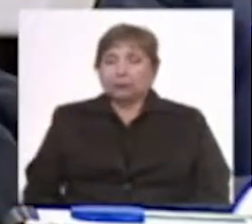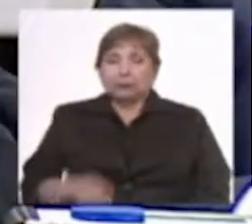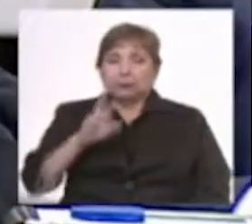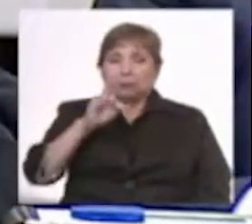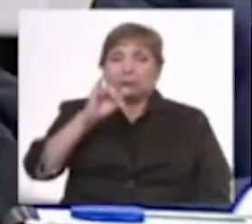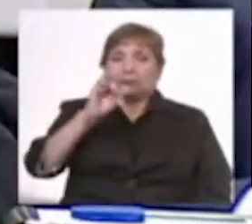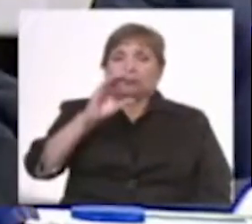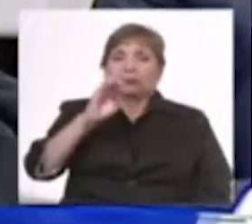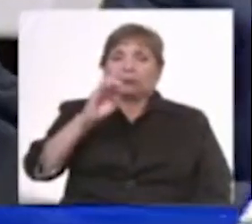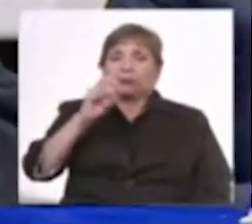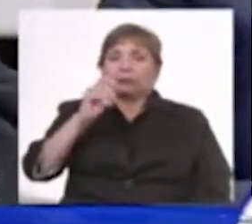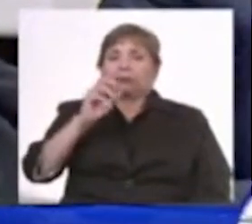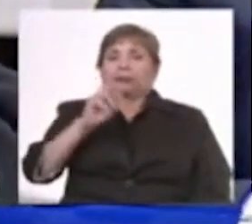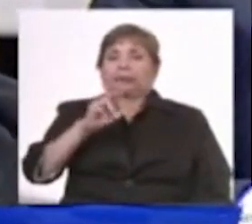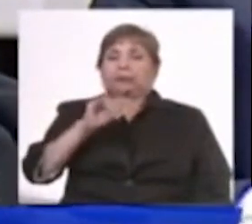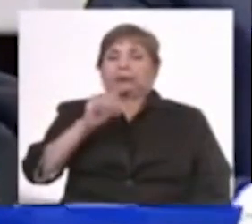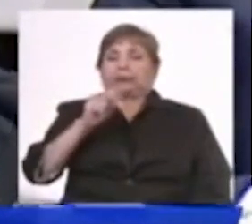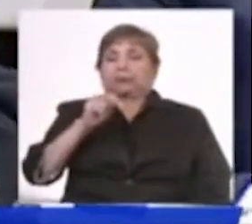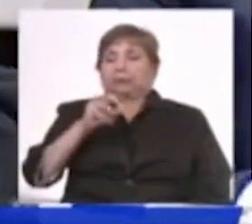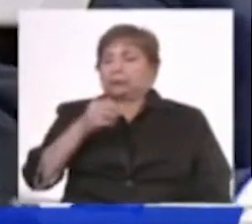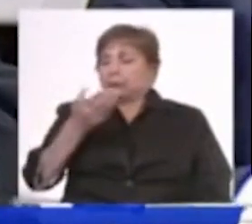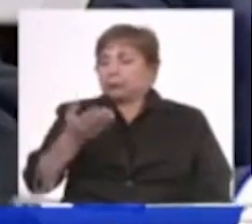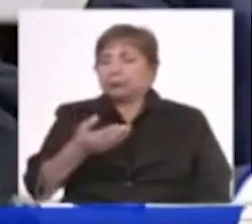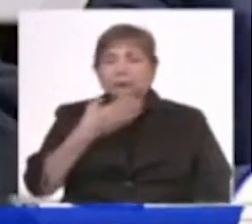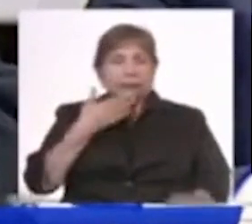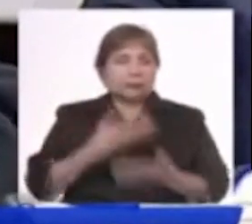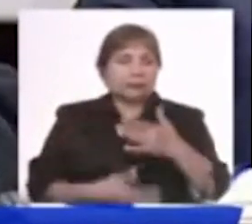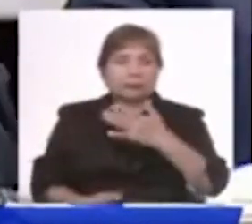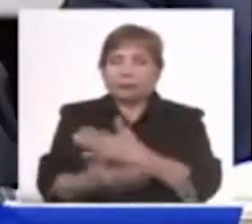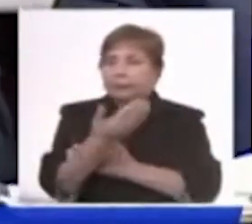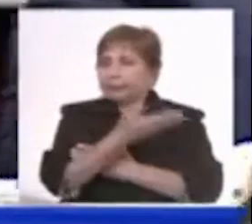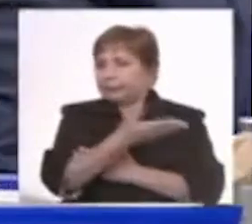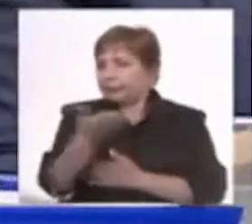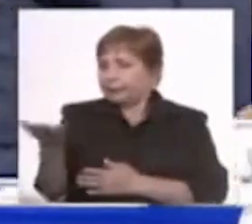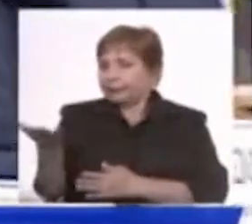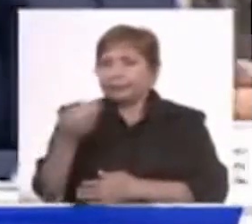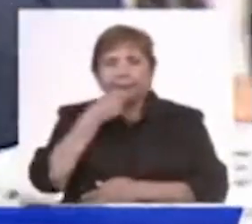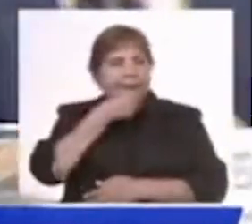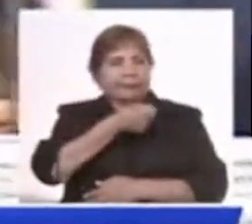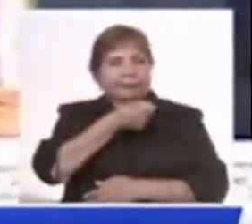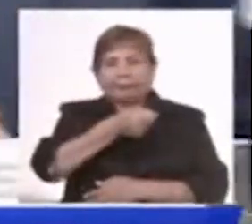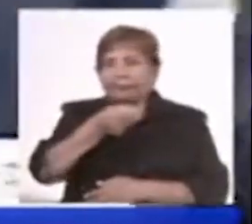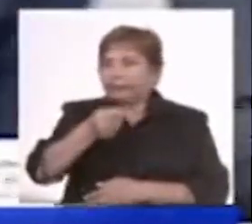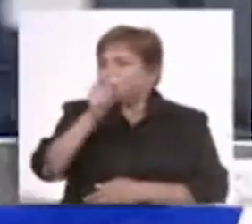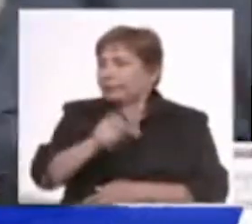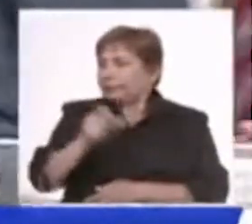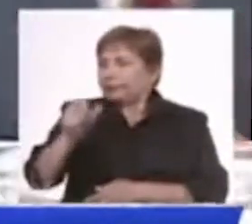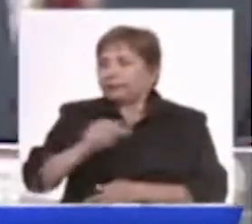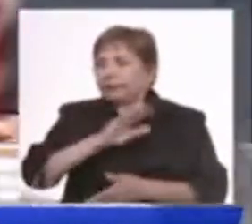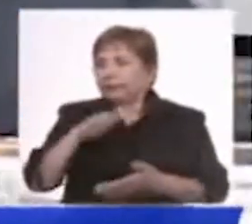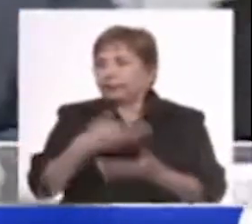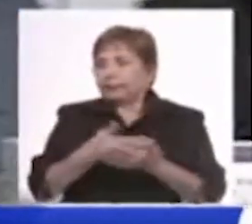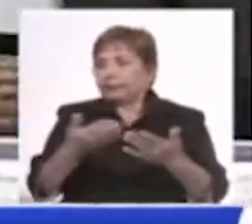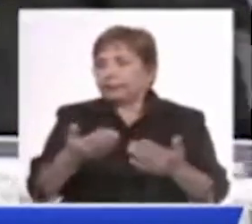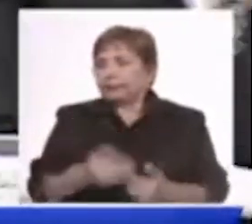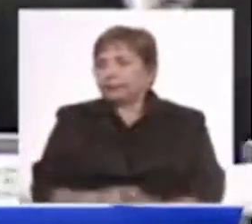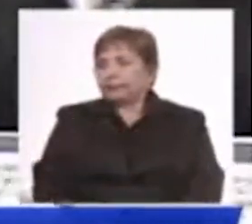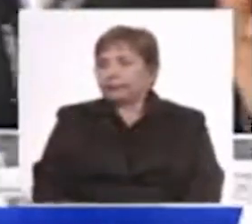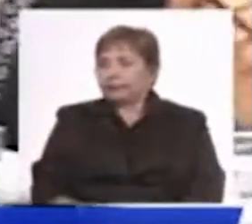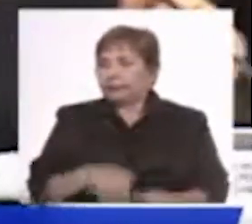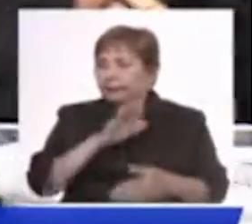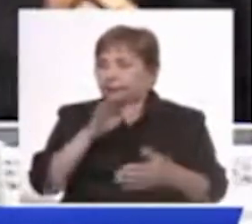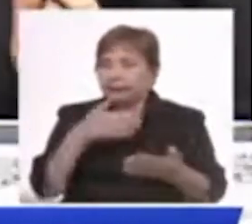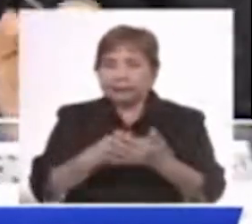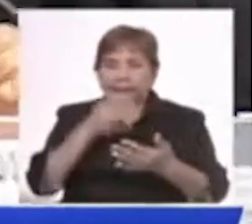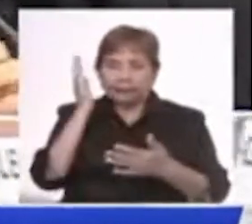Vitoriano. Adelante, Vitoriano. Buenos días, señores periodistas y a todos los presentes. Como